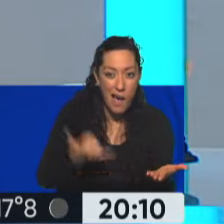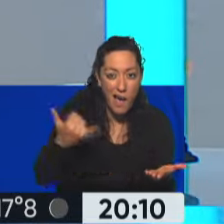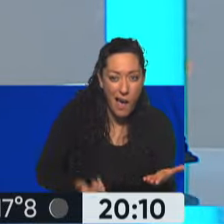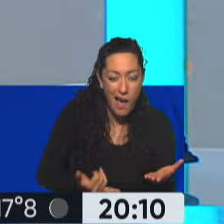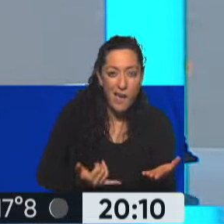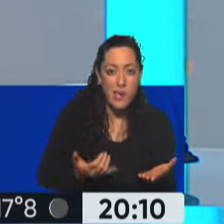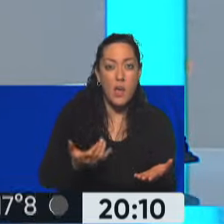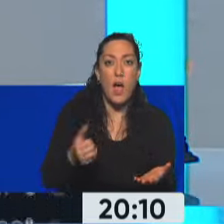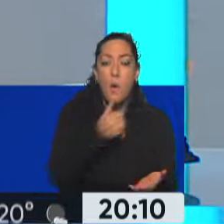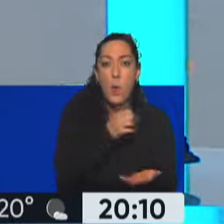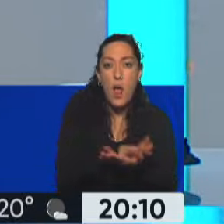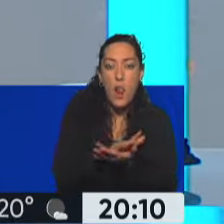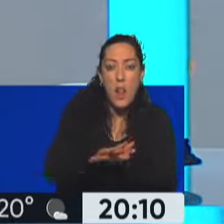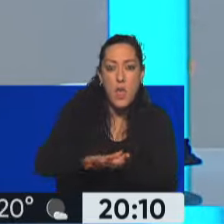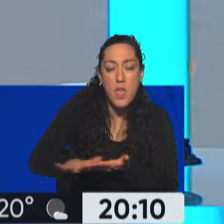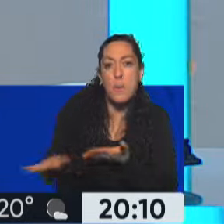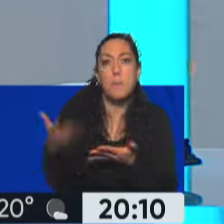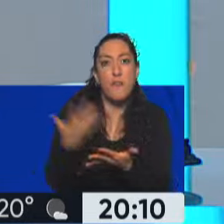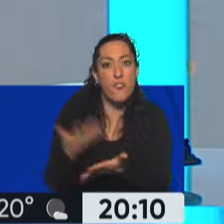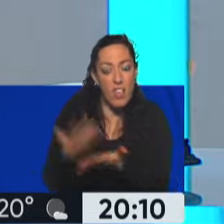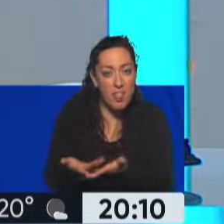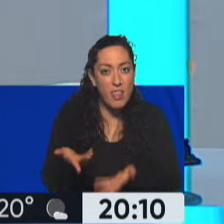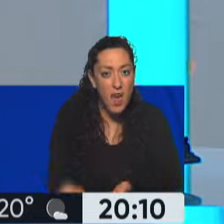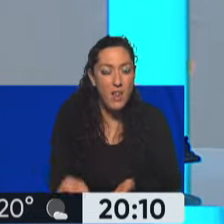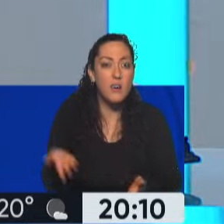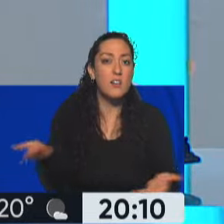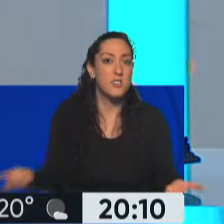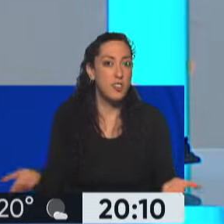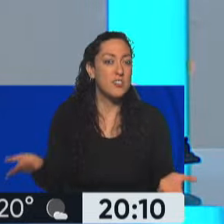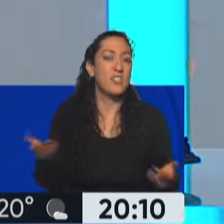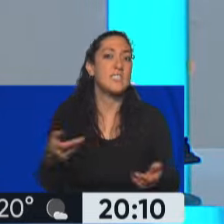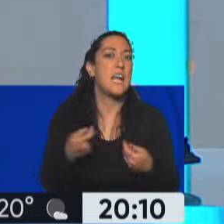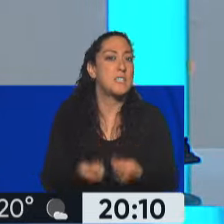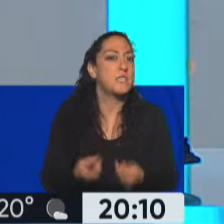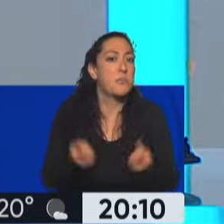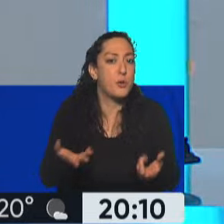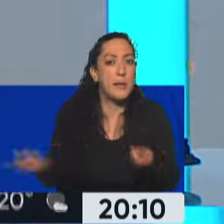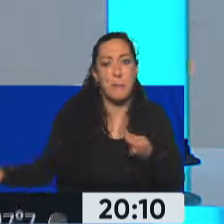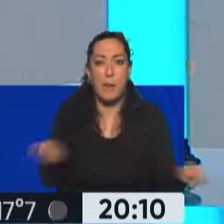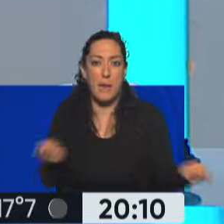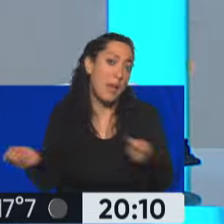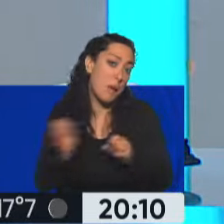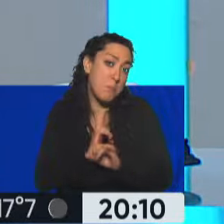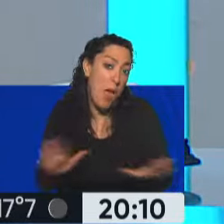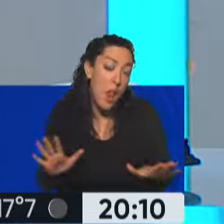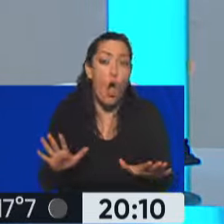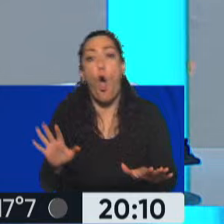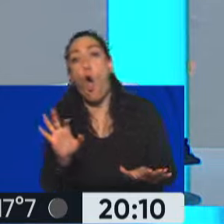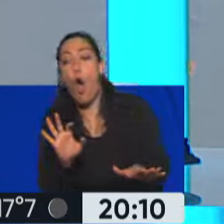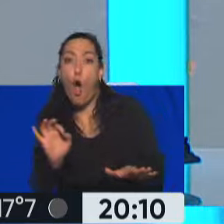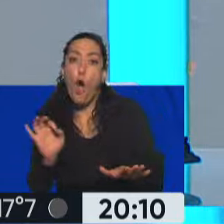potabilización del agua a ver decimos o o hay alguna mala administración o hay un